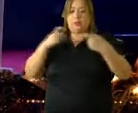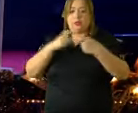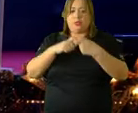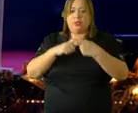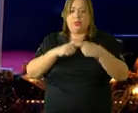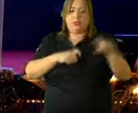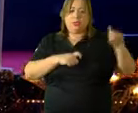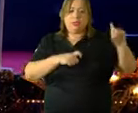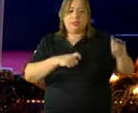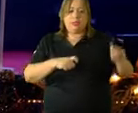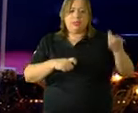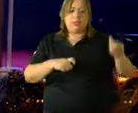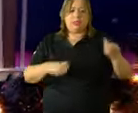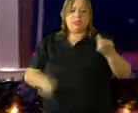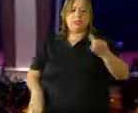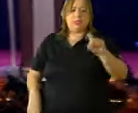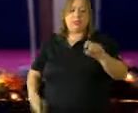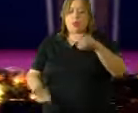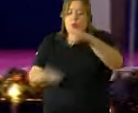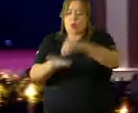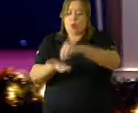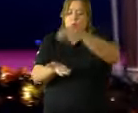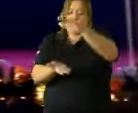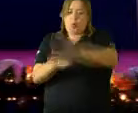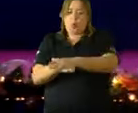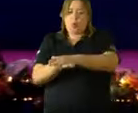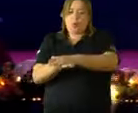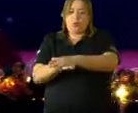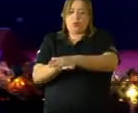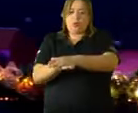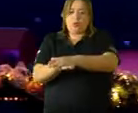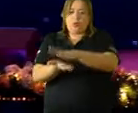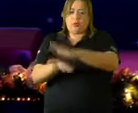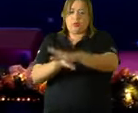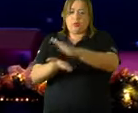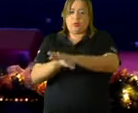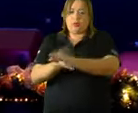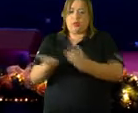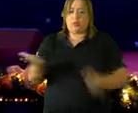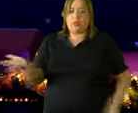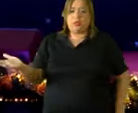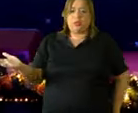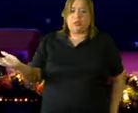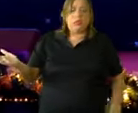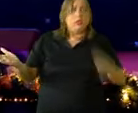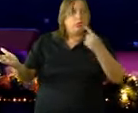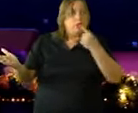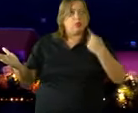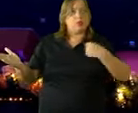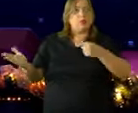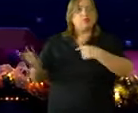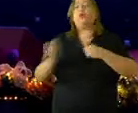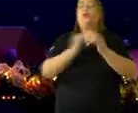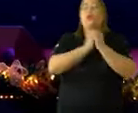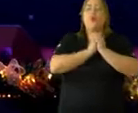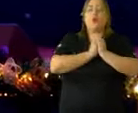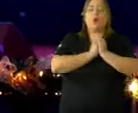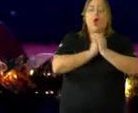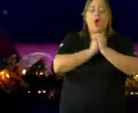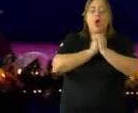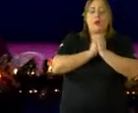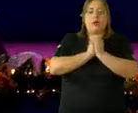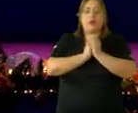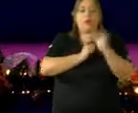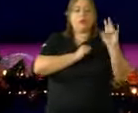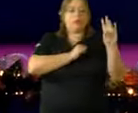necesitaban unos hermanos una serie de documentos, una serie de cosas, y empezamos a orar. Y Elías tenía como a